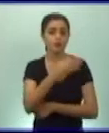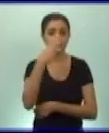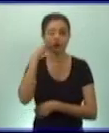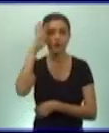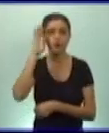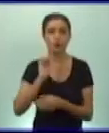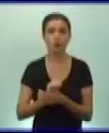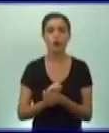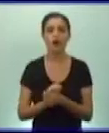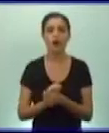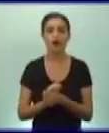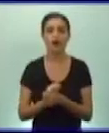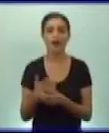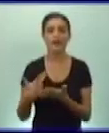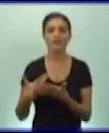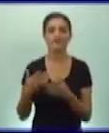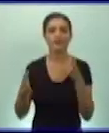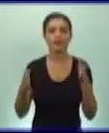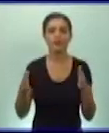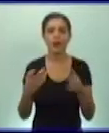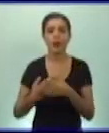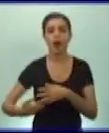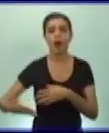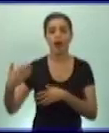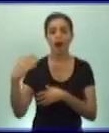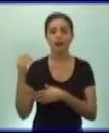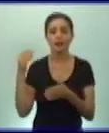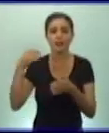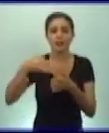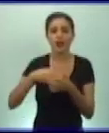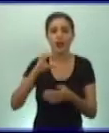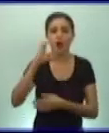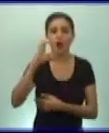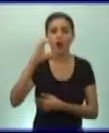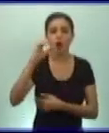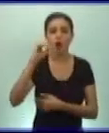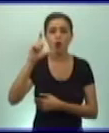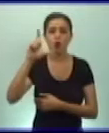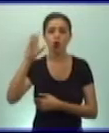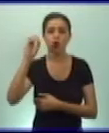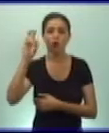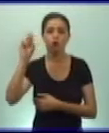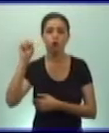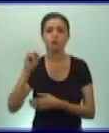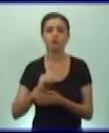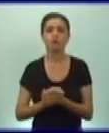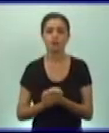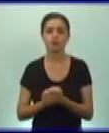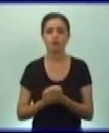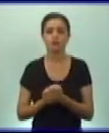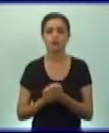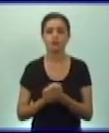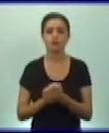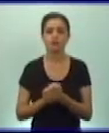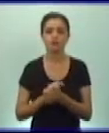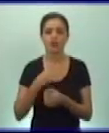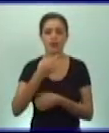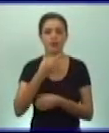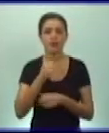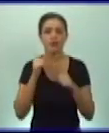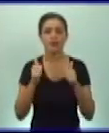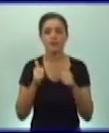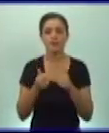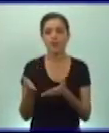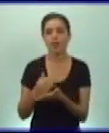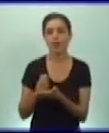etapa precolombina, pasando por diferentes etapas que no vamos a profundizar porque aparecen bien explicadas en su libro